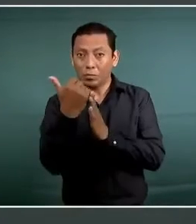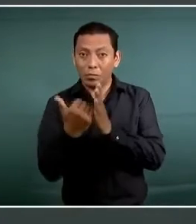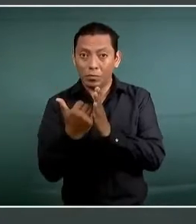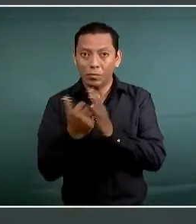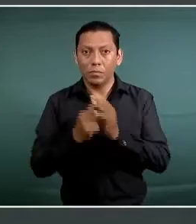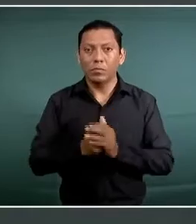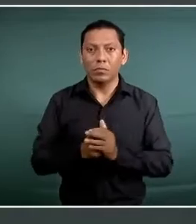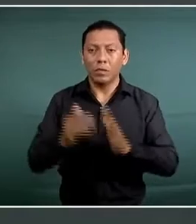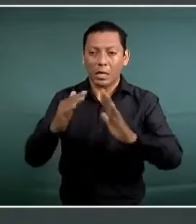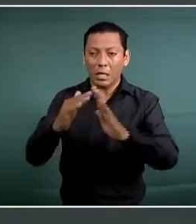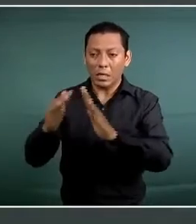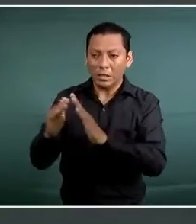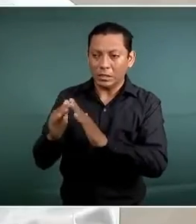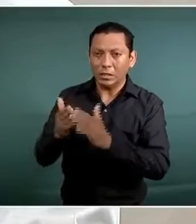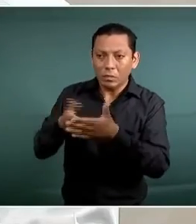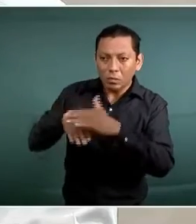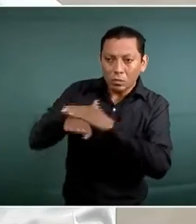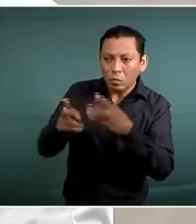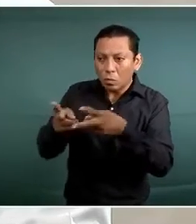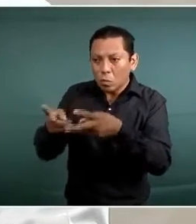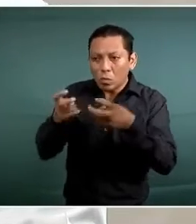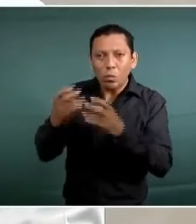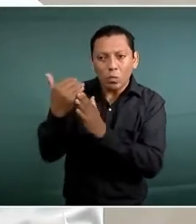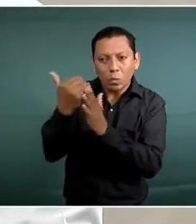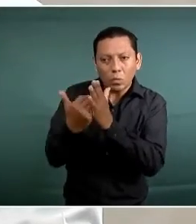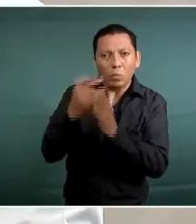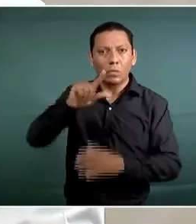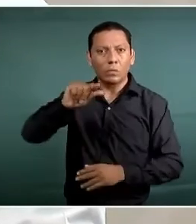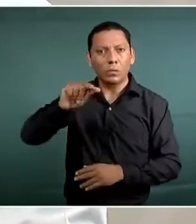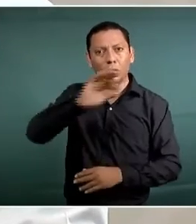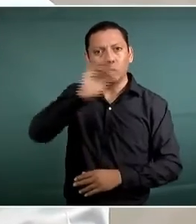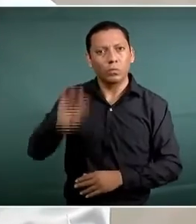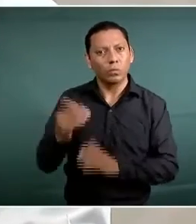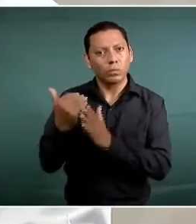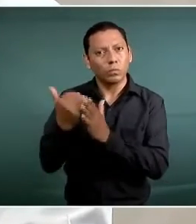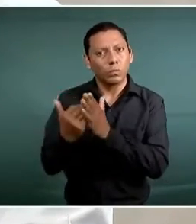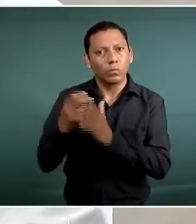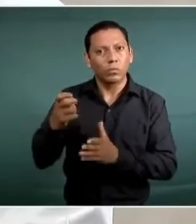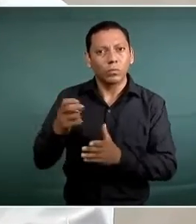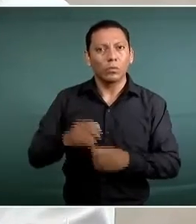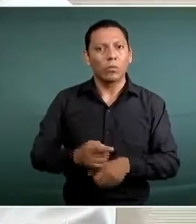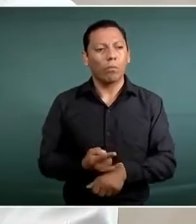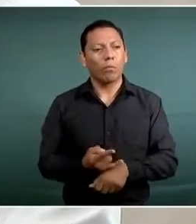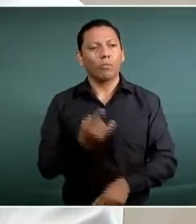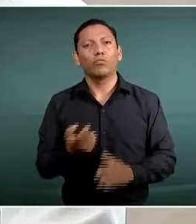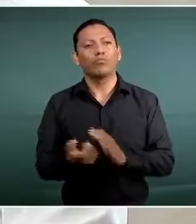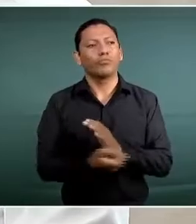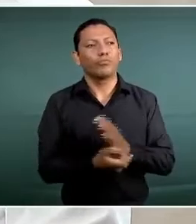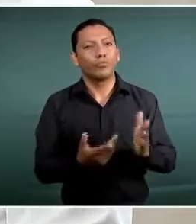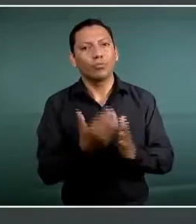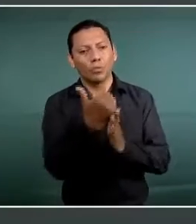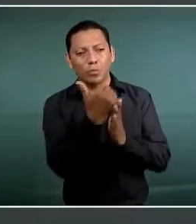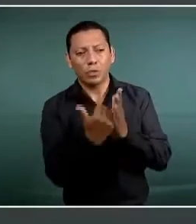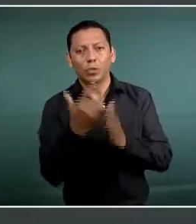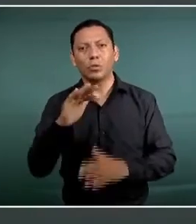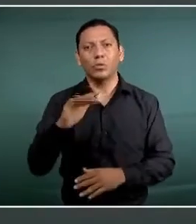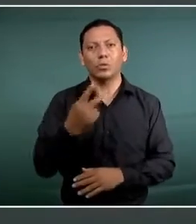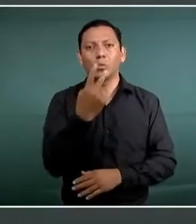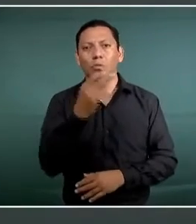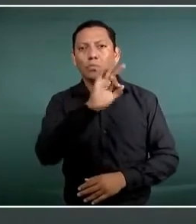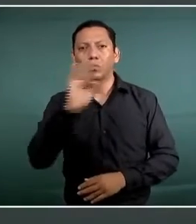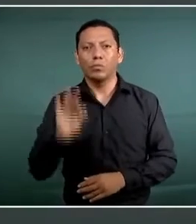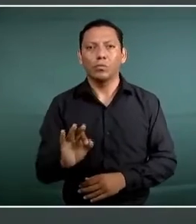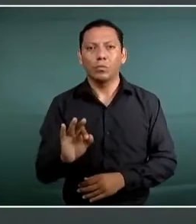el robo a casa habitación, el 70 por ciento menos, el 70 ciento menos, el 70 por